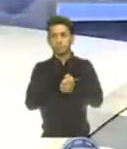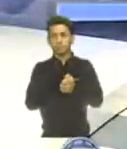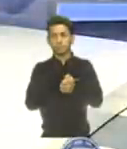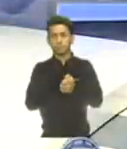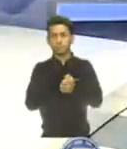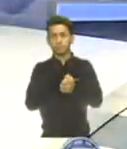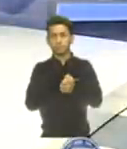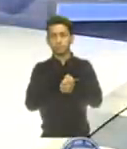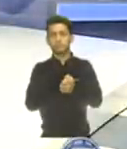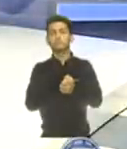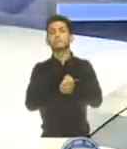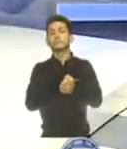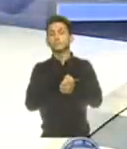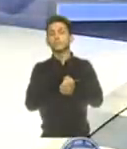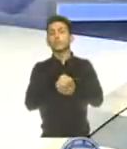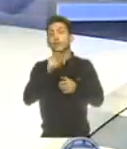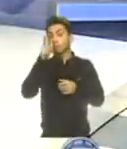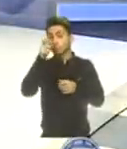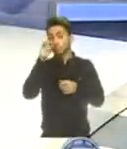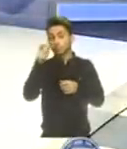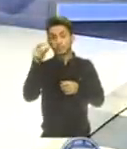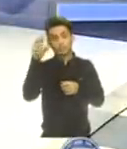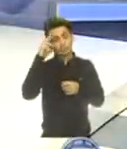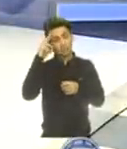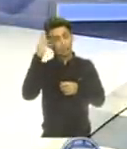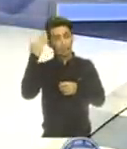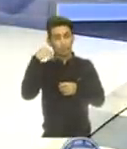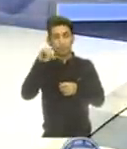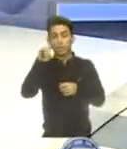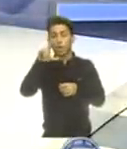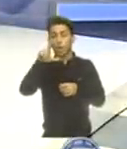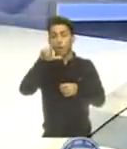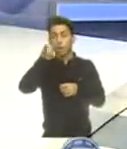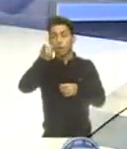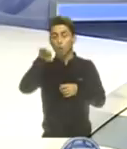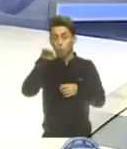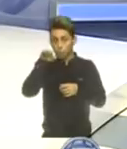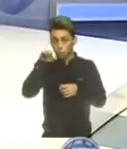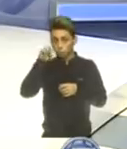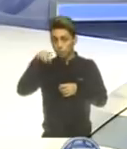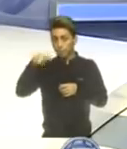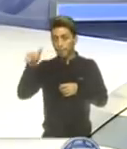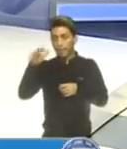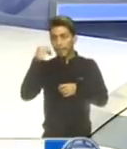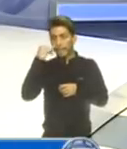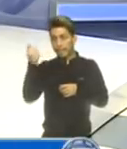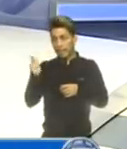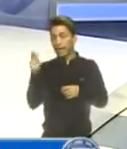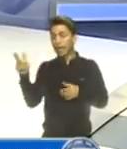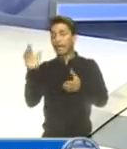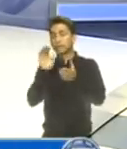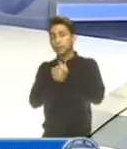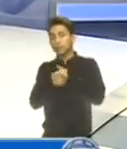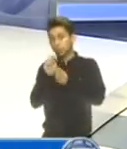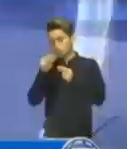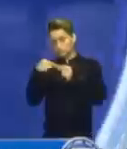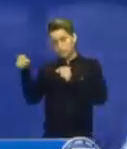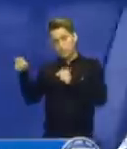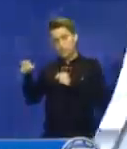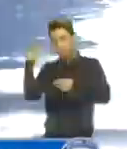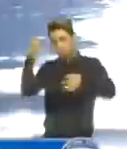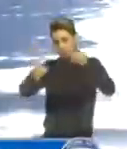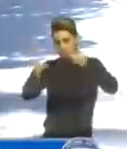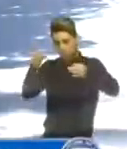Y en el caso del asesinato de Luz María, el esposo está muy cerca de ir a juicio, como lo comenta Jensi López. Juzgado